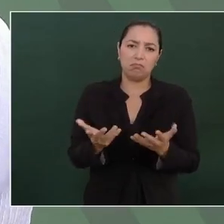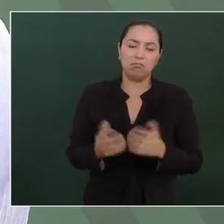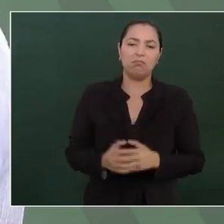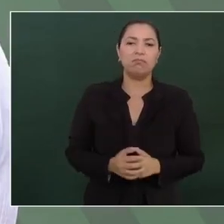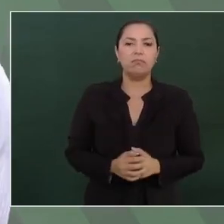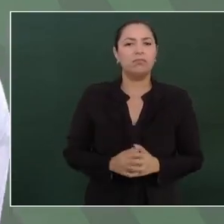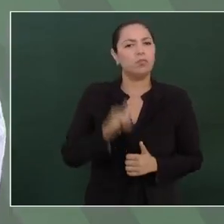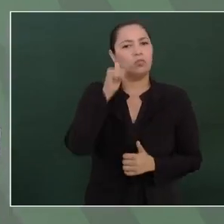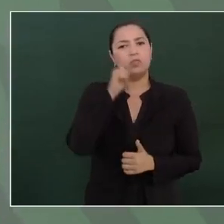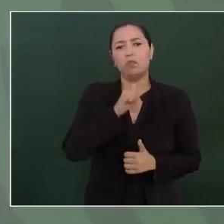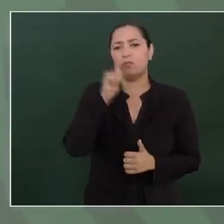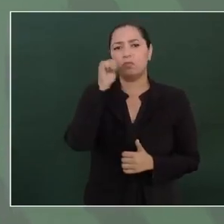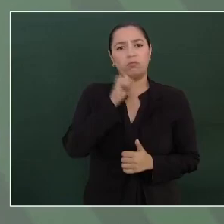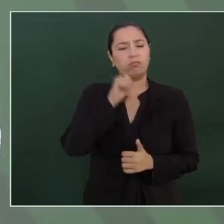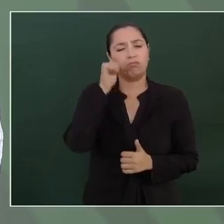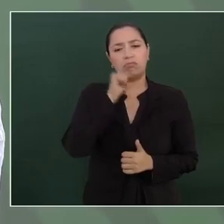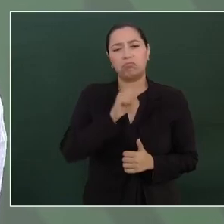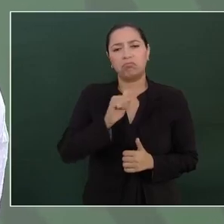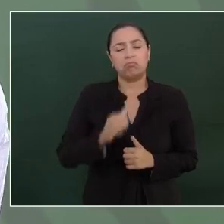Siempre